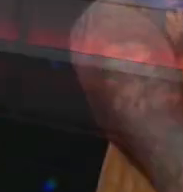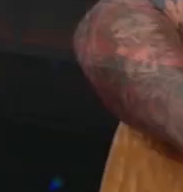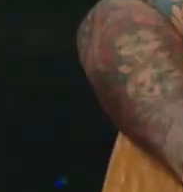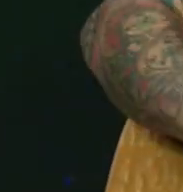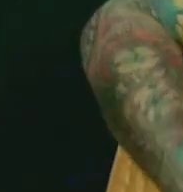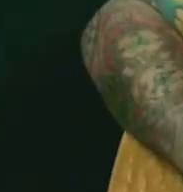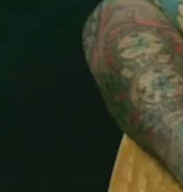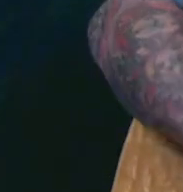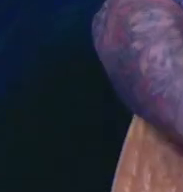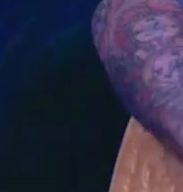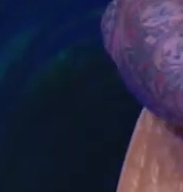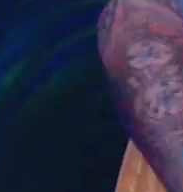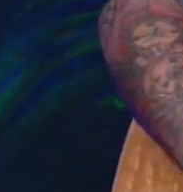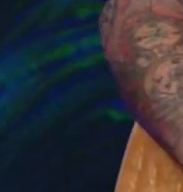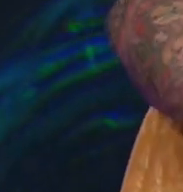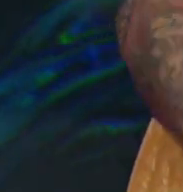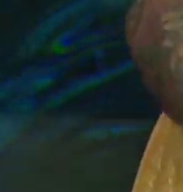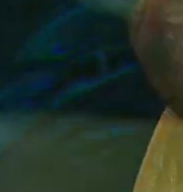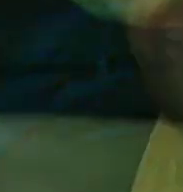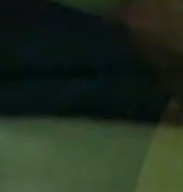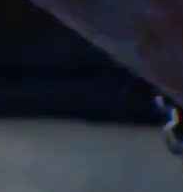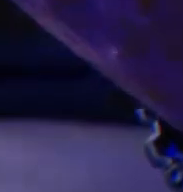intentando darme luz.